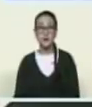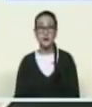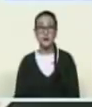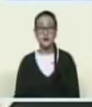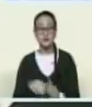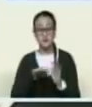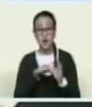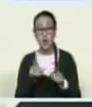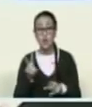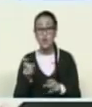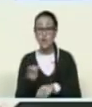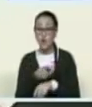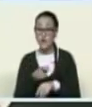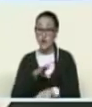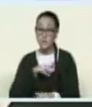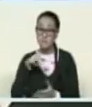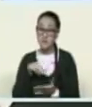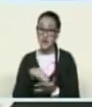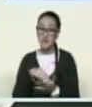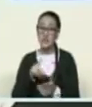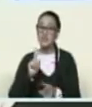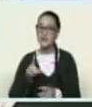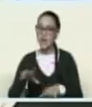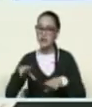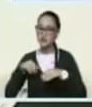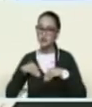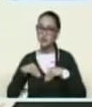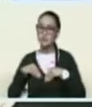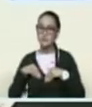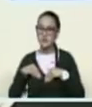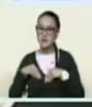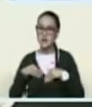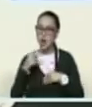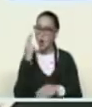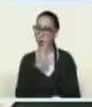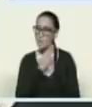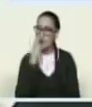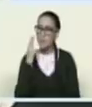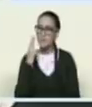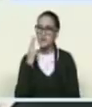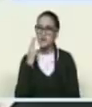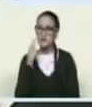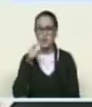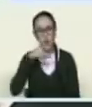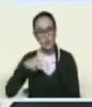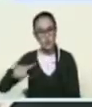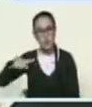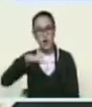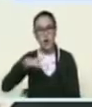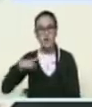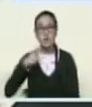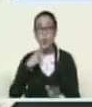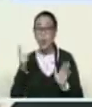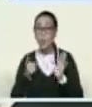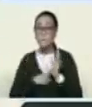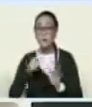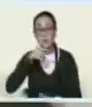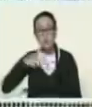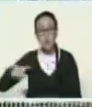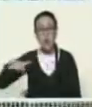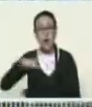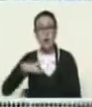este nuevo gobierno de miranda debe asumirla bajo un compromiso total con el pueblo para cumplirle al pueblo